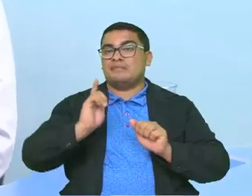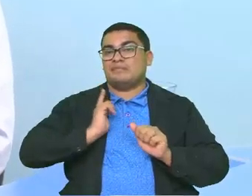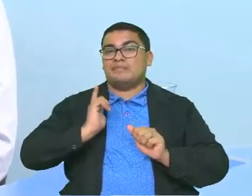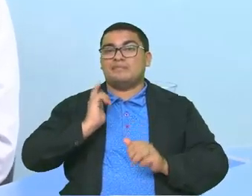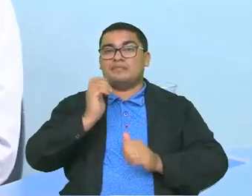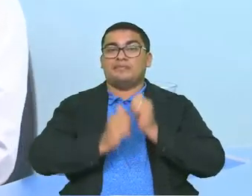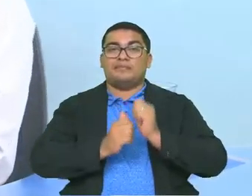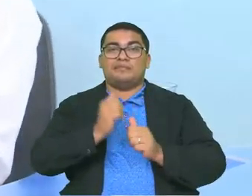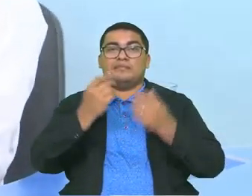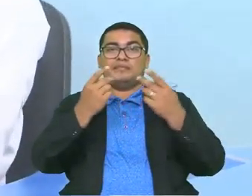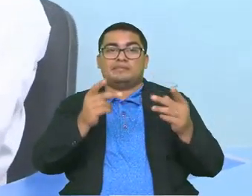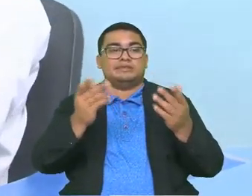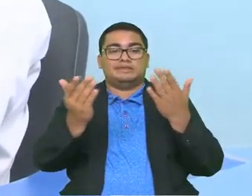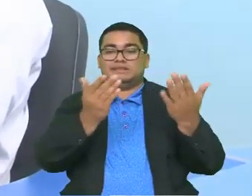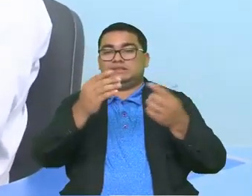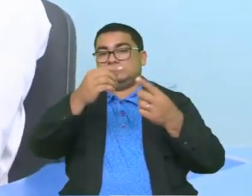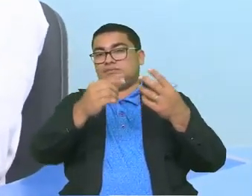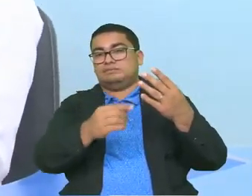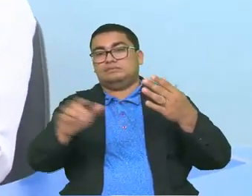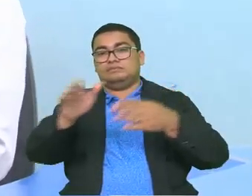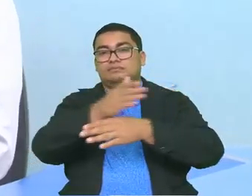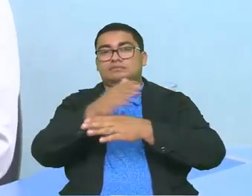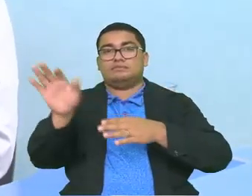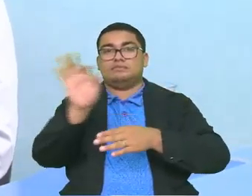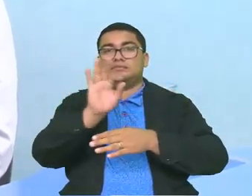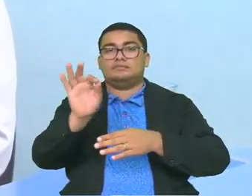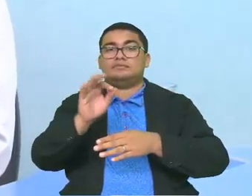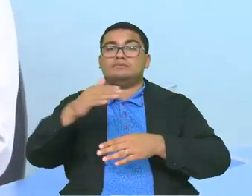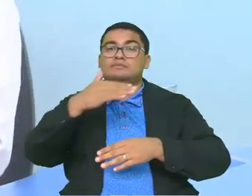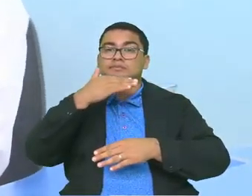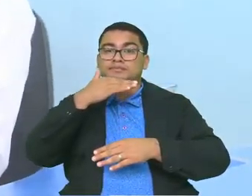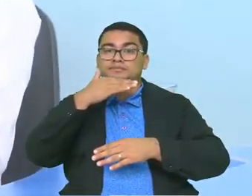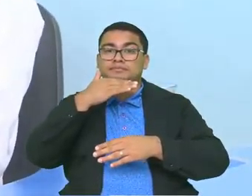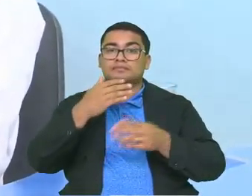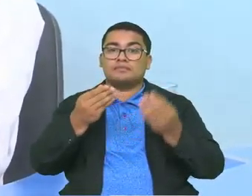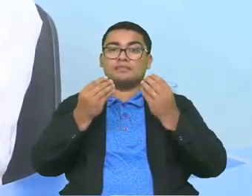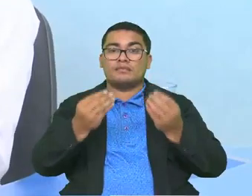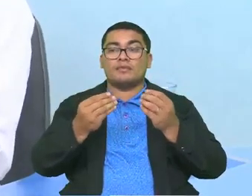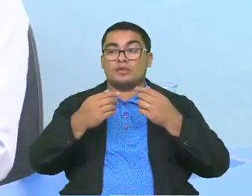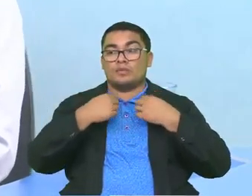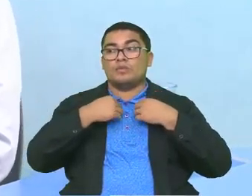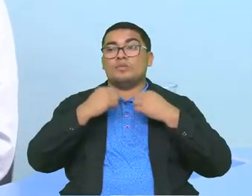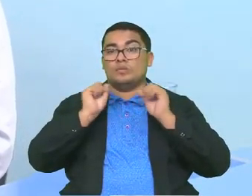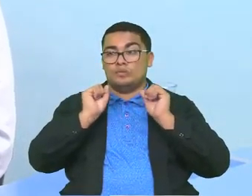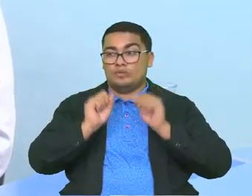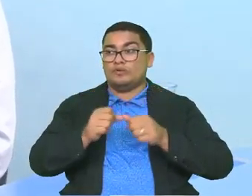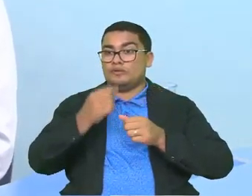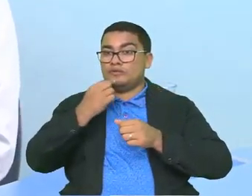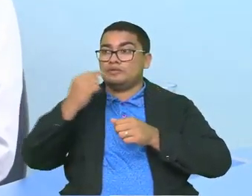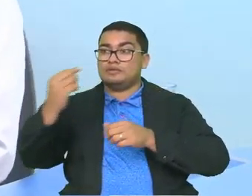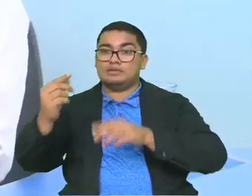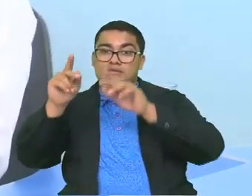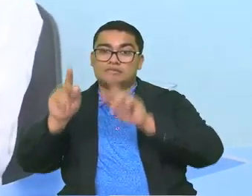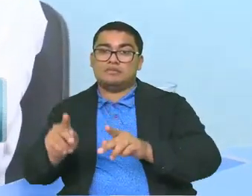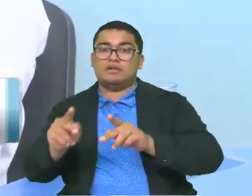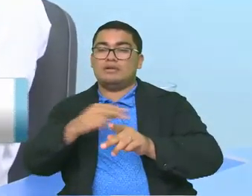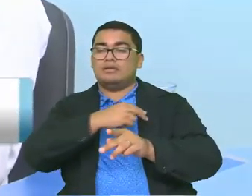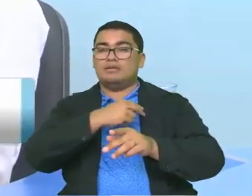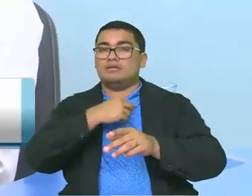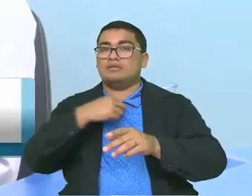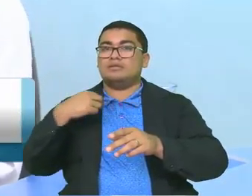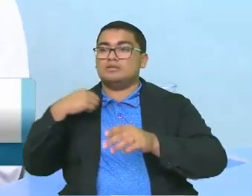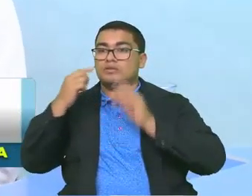hay que recordar que muchas veces las causas pueden ser idiopáticas, es decir, no se sabe. Cuando ya el paciente nos llega a la consulta, ya tiene el